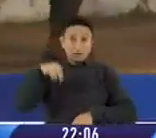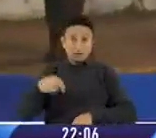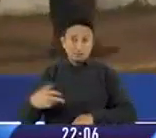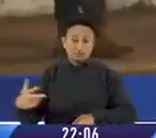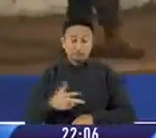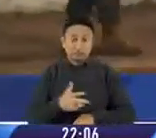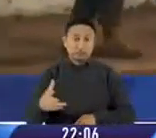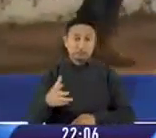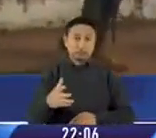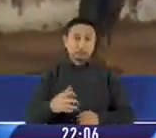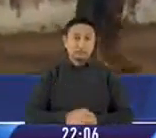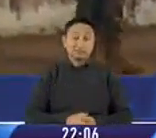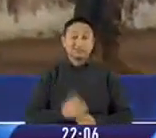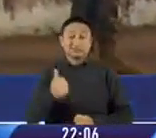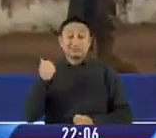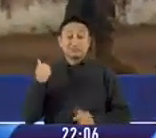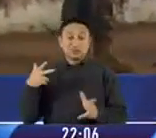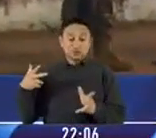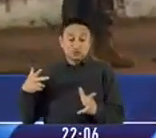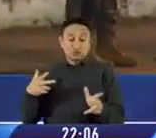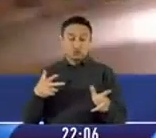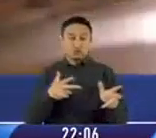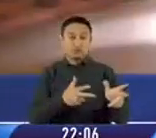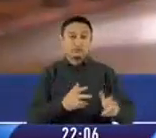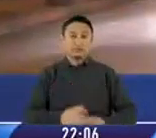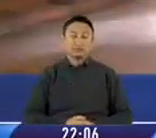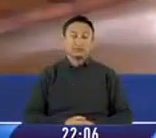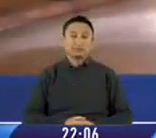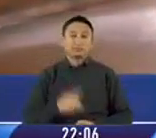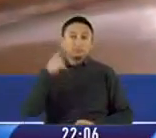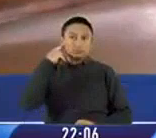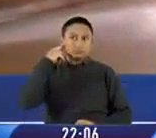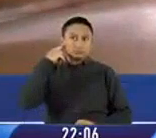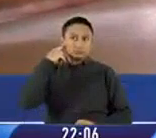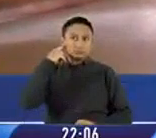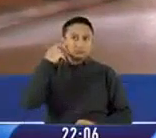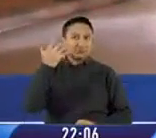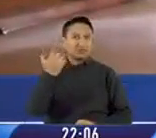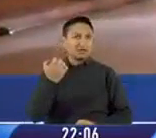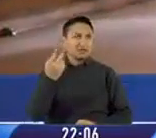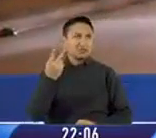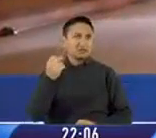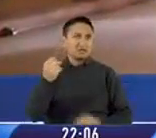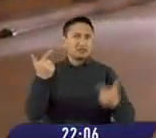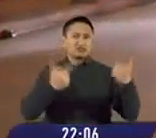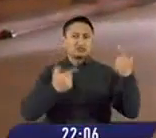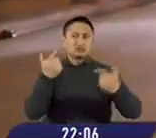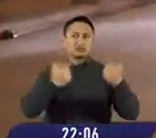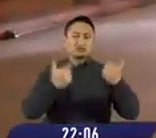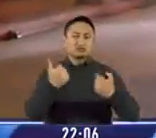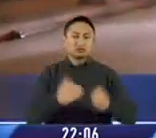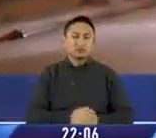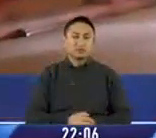judicial que venían en sentido contrario. Se escucharon alrededor de unos 15 o 20 disparos. Por lo general, esta ciudadela es